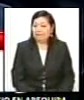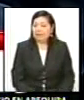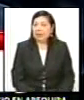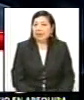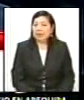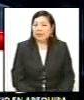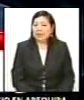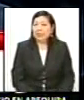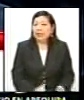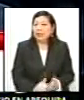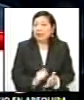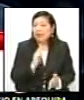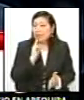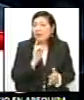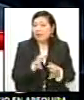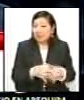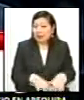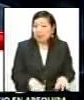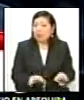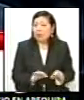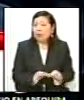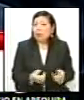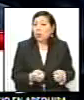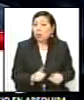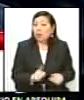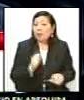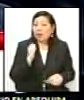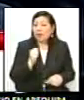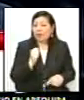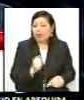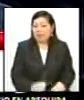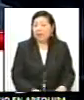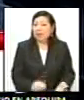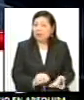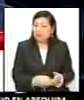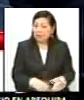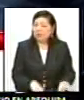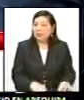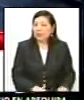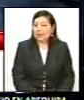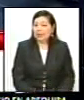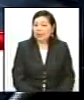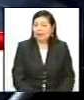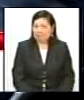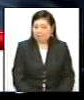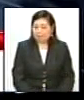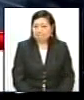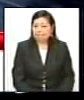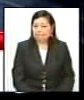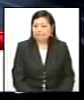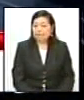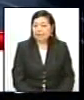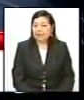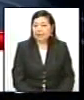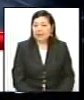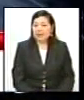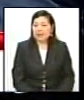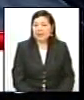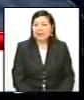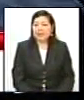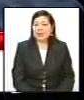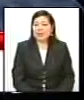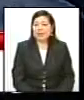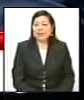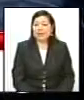las formas, que son importantes cuando se trata de derechos fundamentales. Ahí lo dejo, presidente. Gracias. ¿Qué concluye acá, congresista